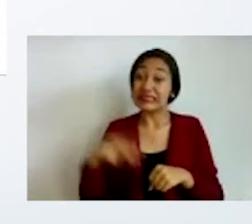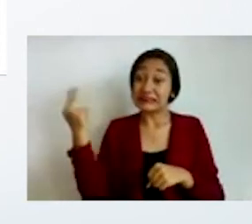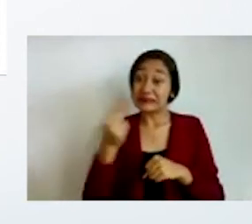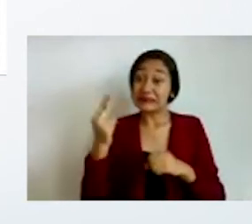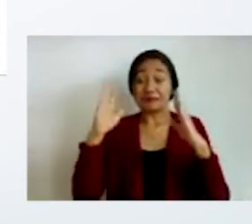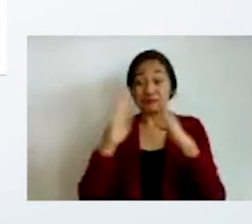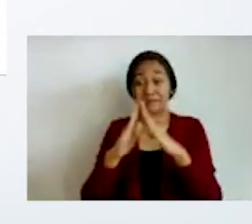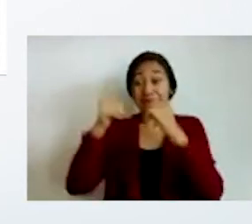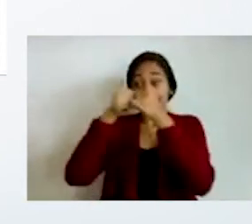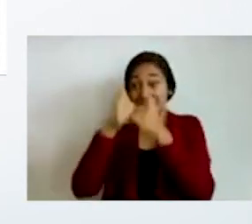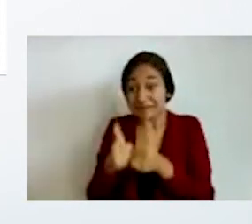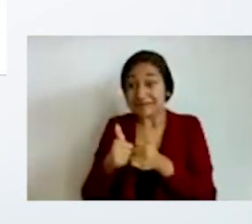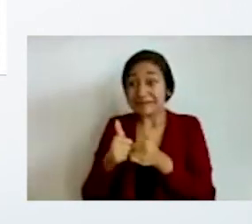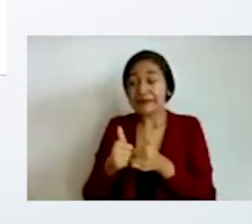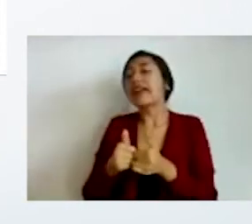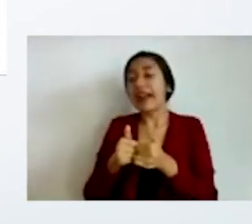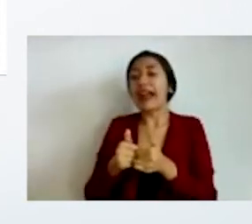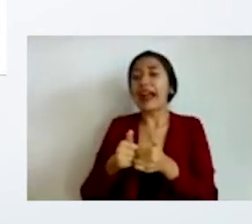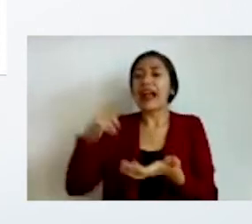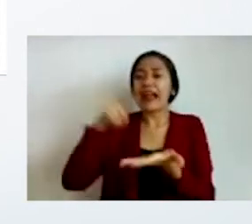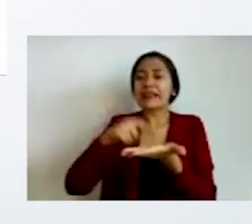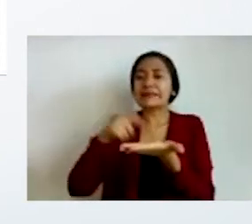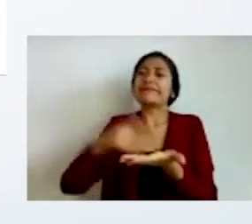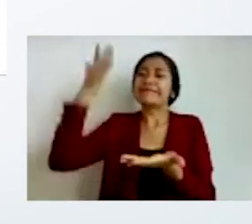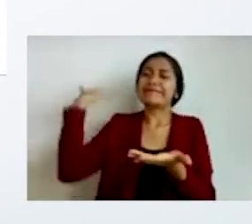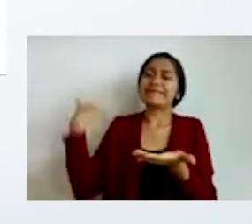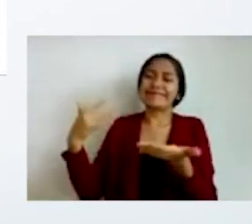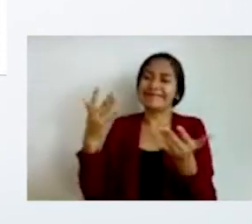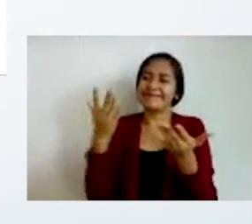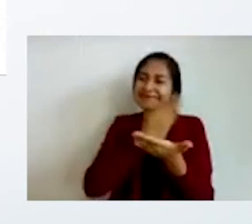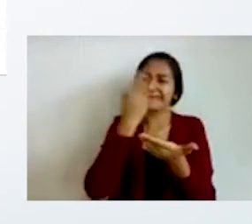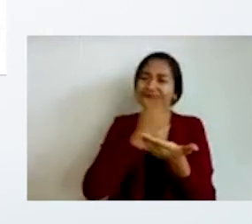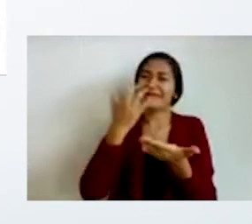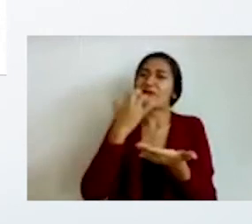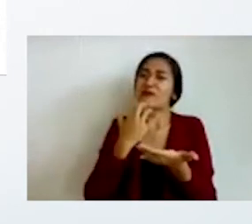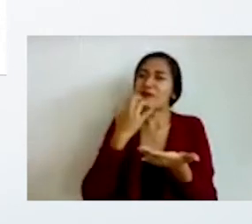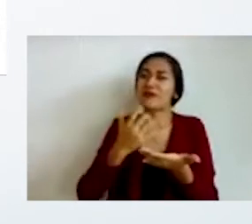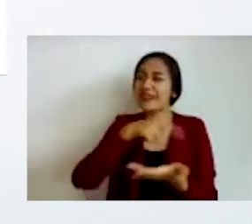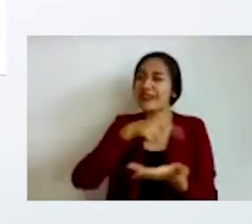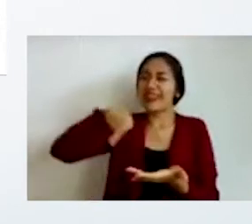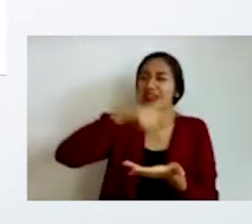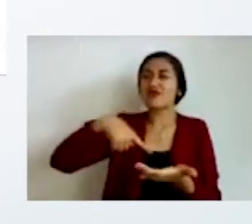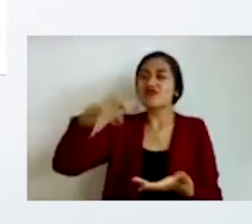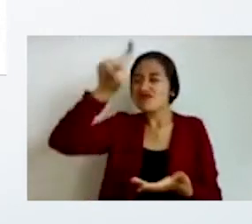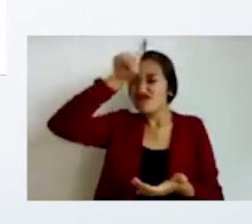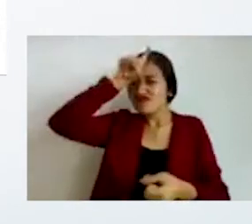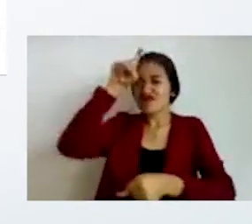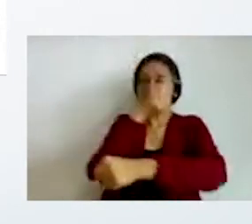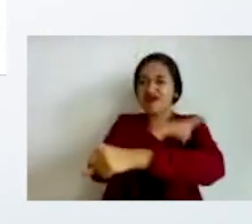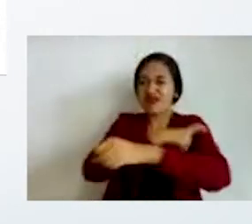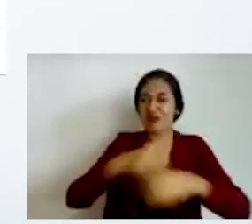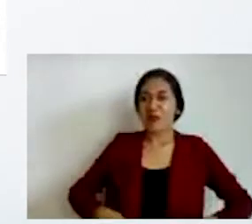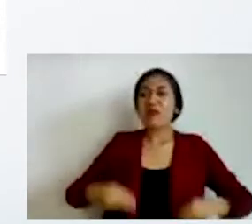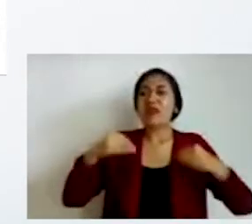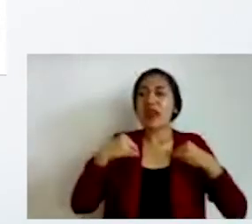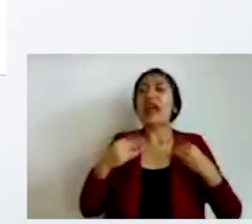los judíos viviendo en Egipto, y que pues permanecían encerrados para no ser tocados